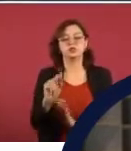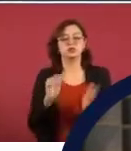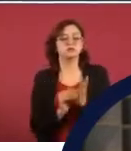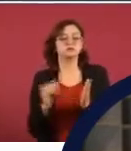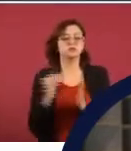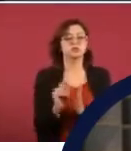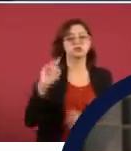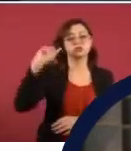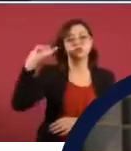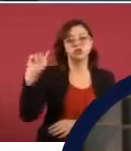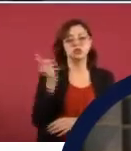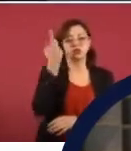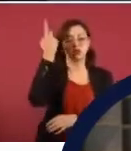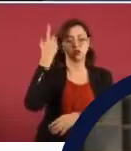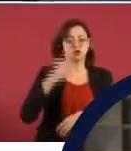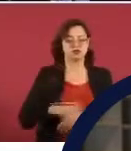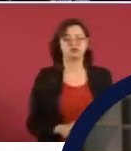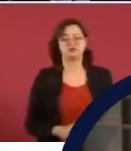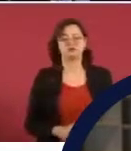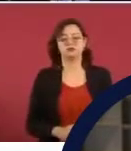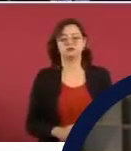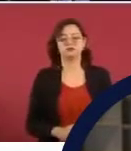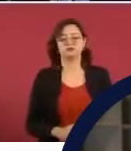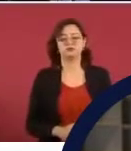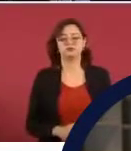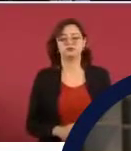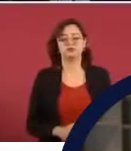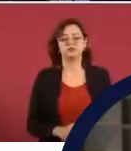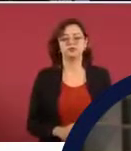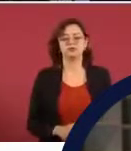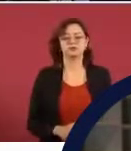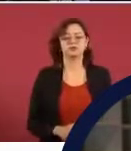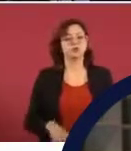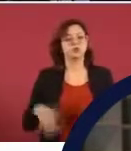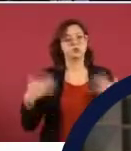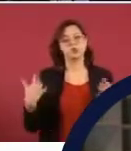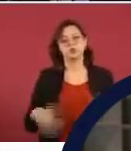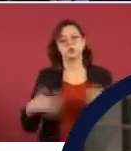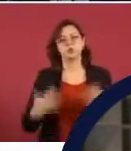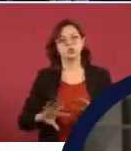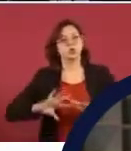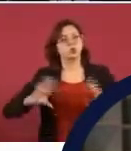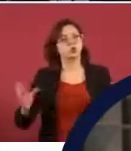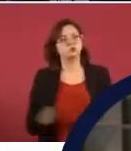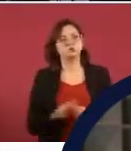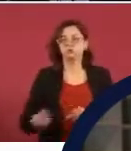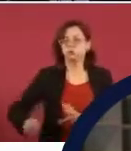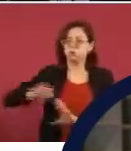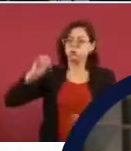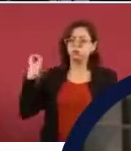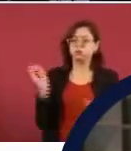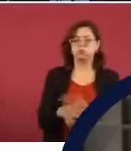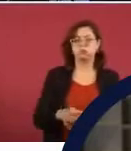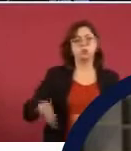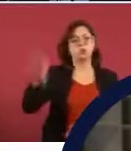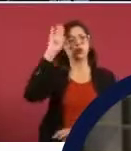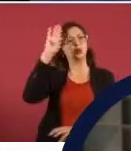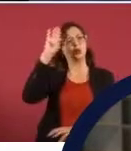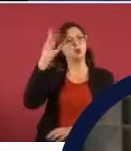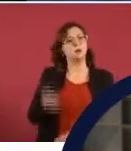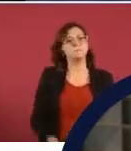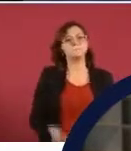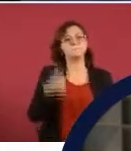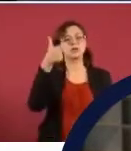etcétera, pues aunque no sea el campo propiamente económico, sino de política exterior, lo ven como